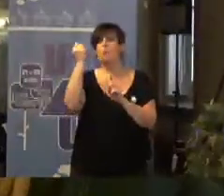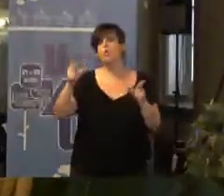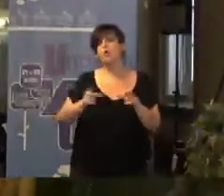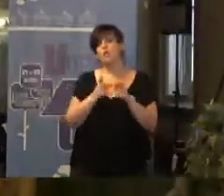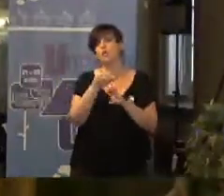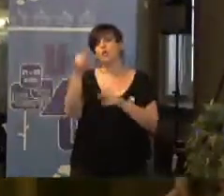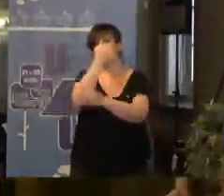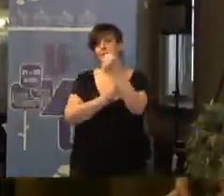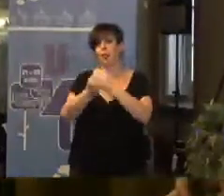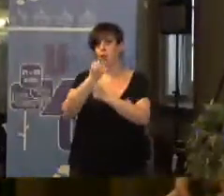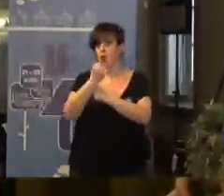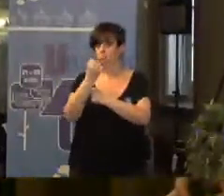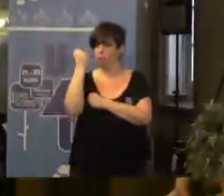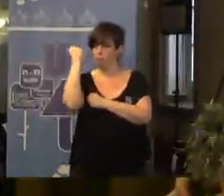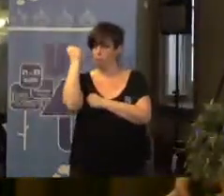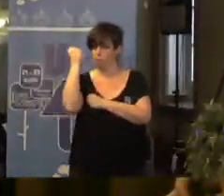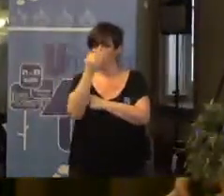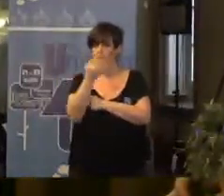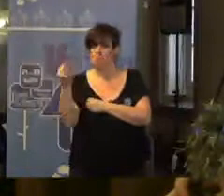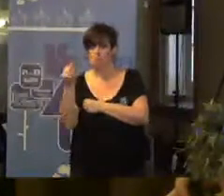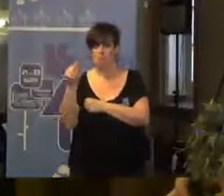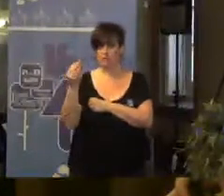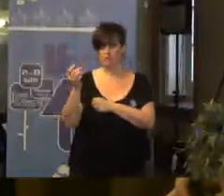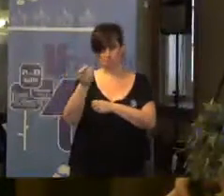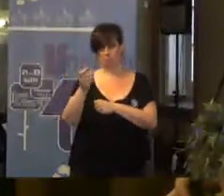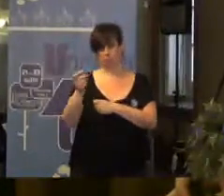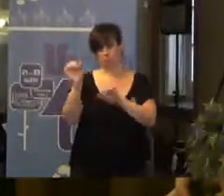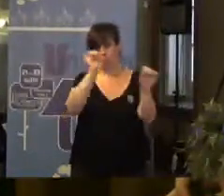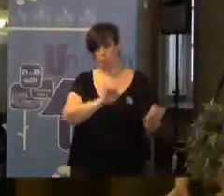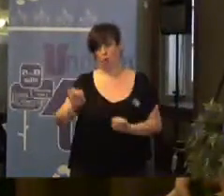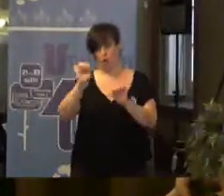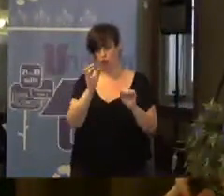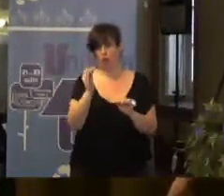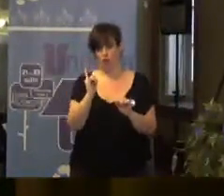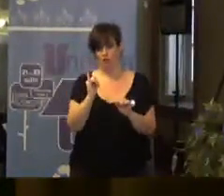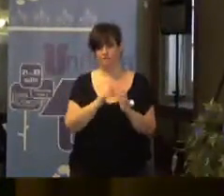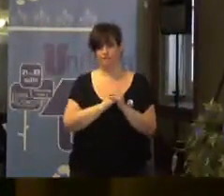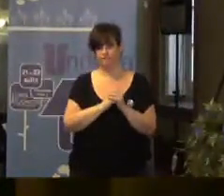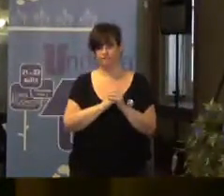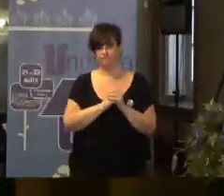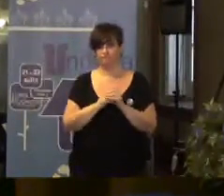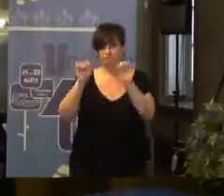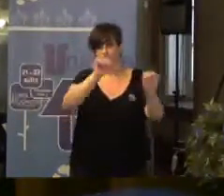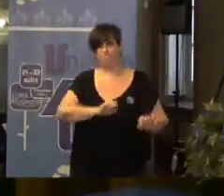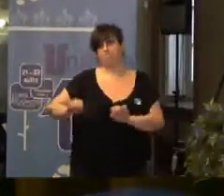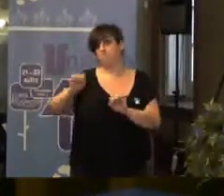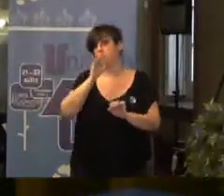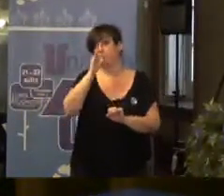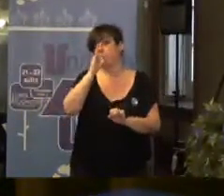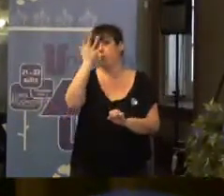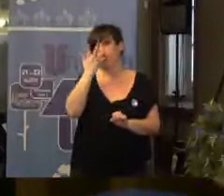económico, e que ten testaferros que cumpren simplemente as súas consignas e que, se é